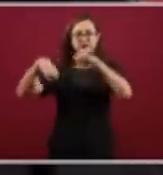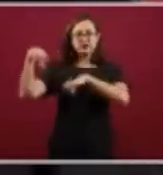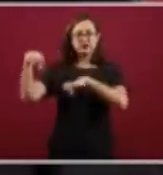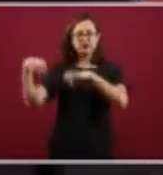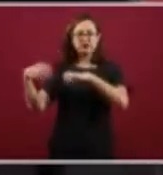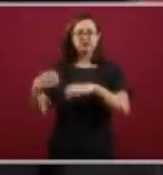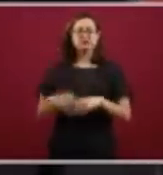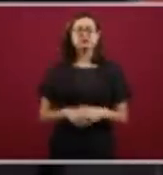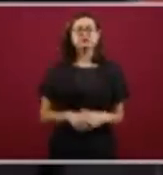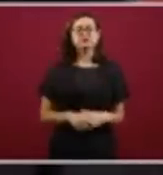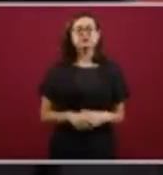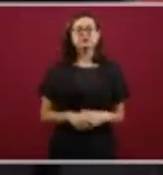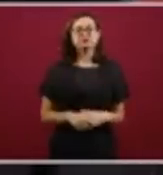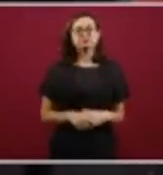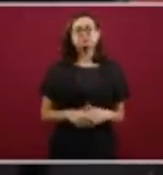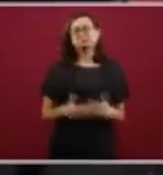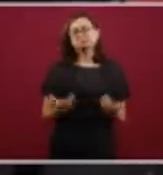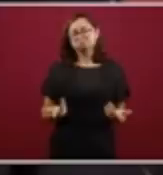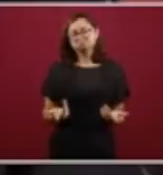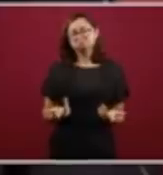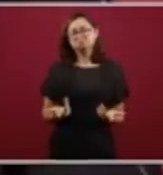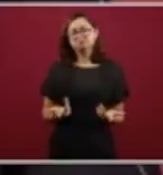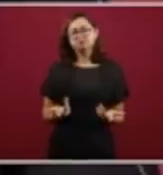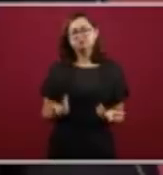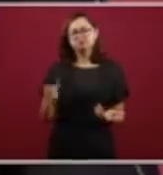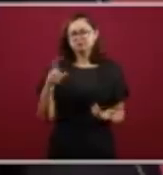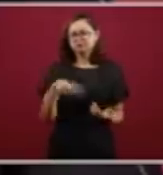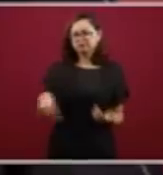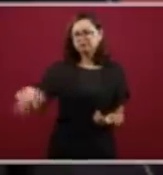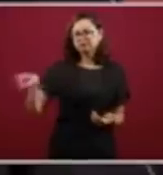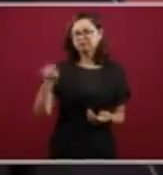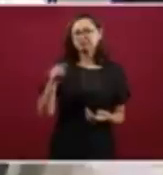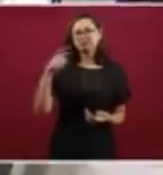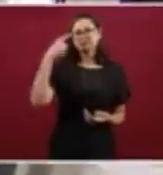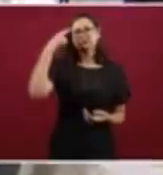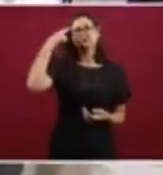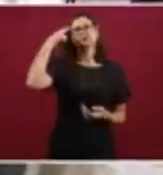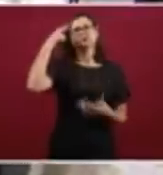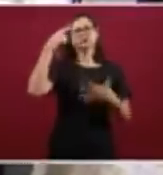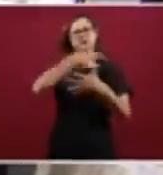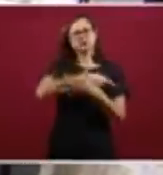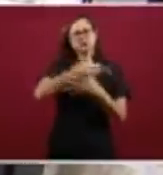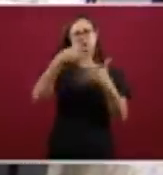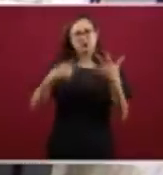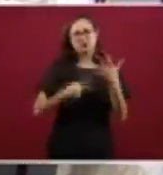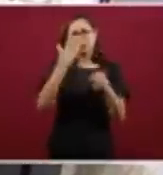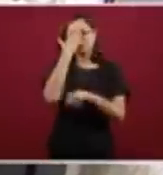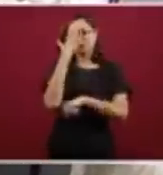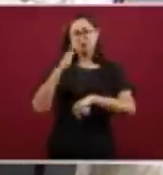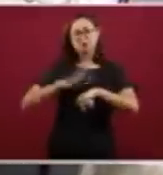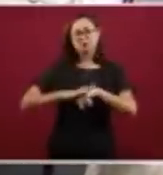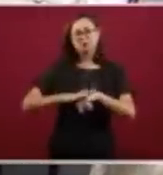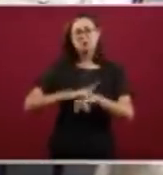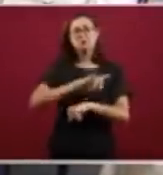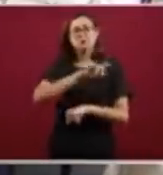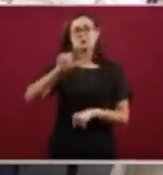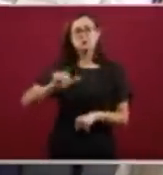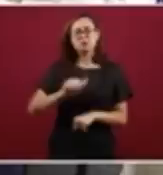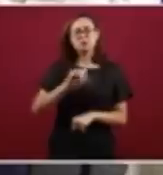y tengan todos los elementos y puedan